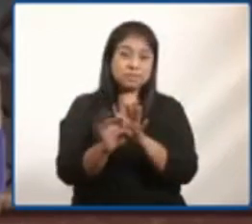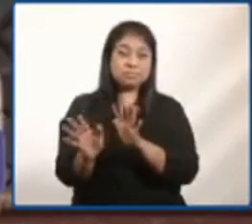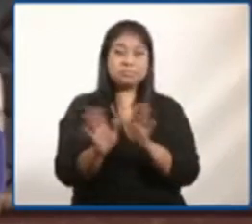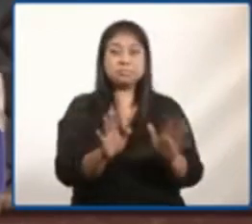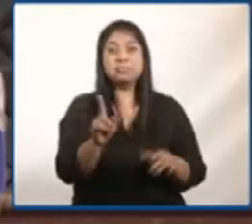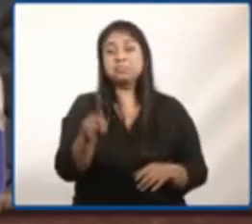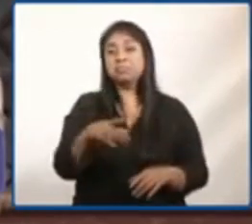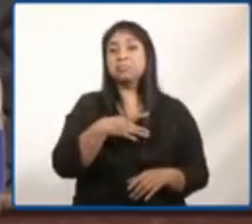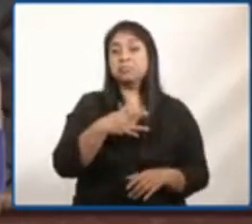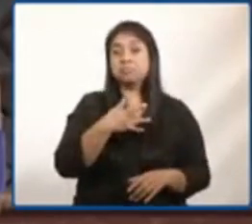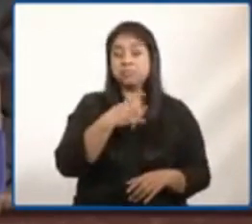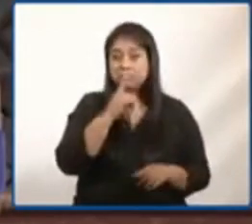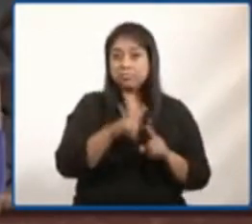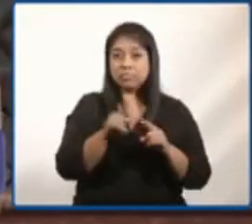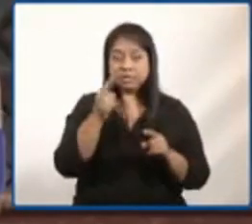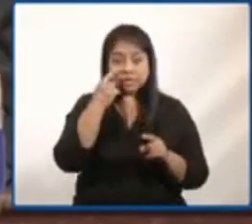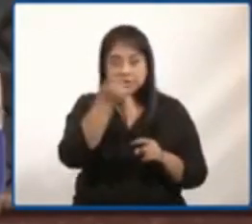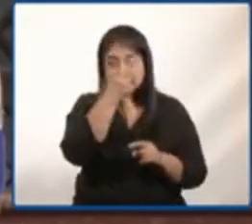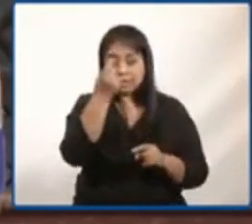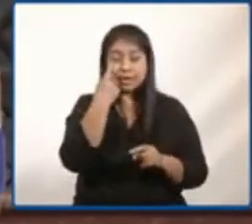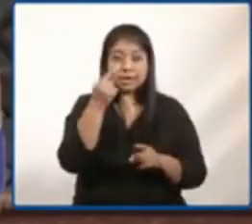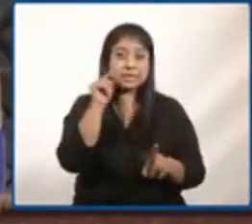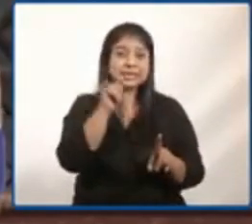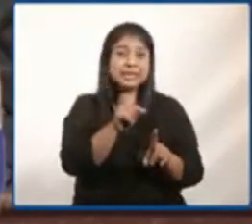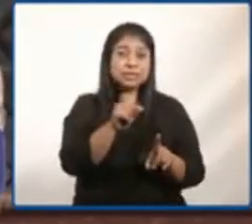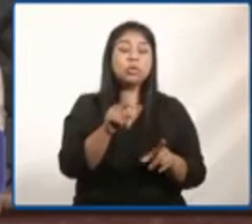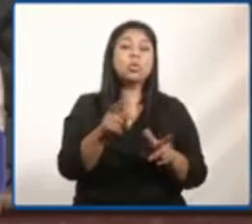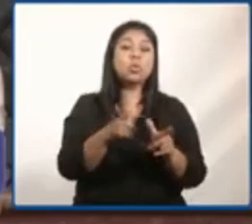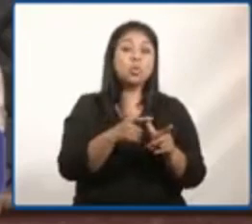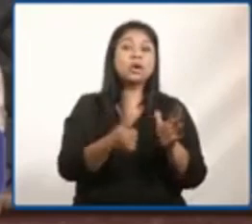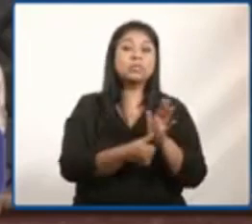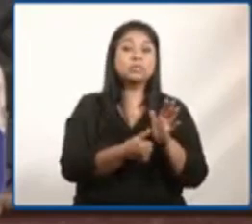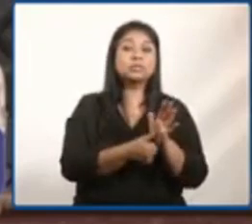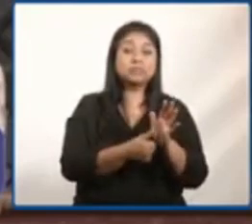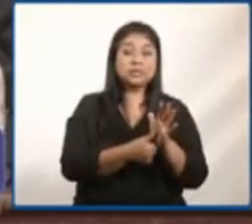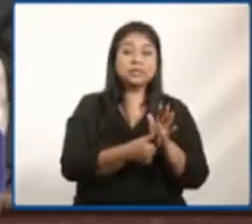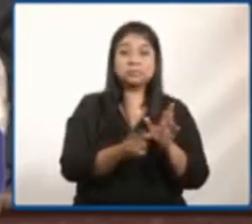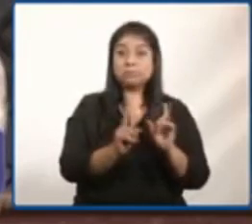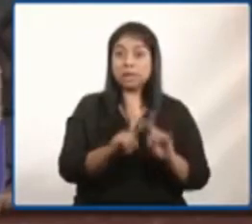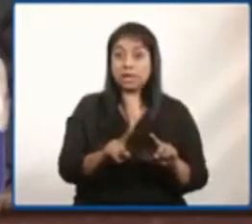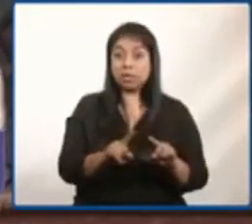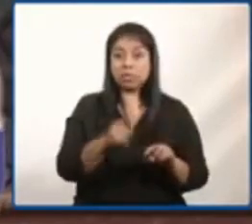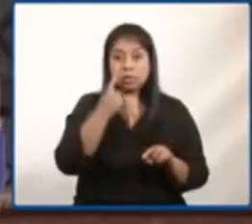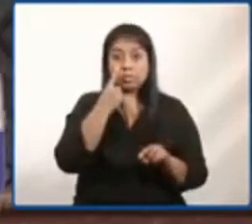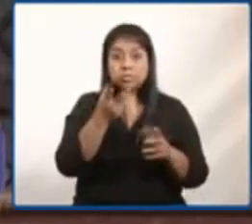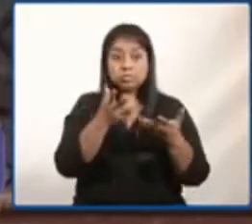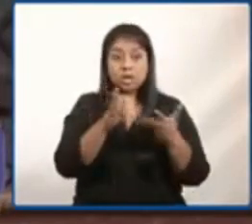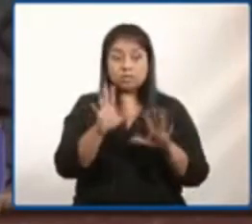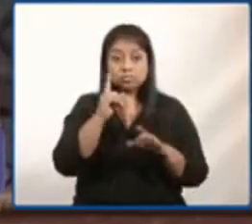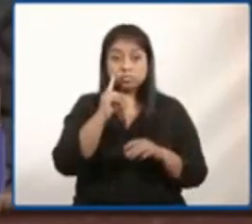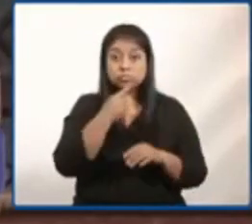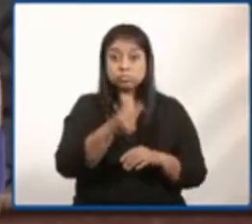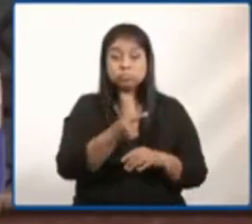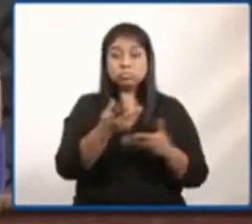se estaría trabajando directamente con las municipalidades, pero así como lo hemos dicho, los planes que las